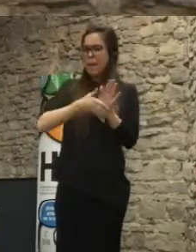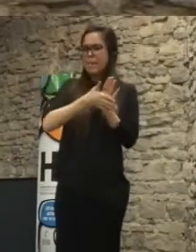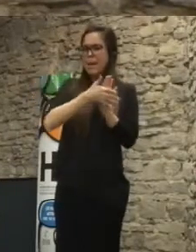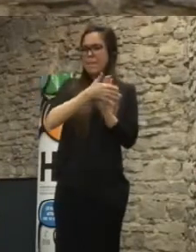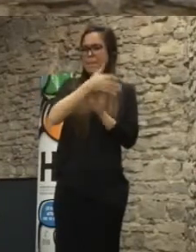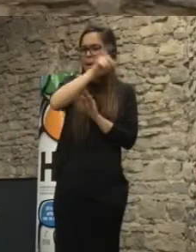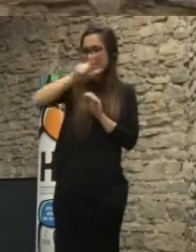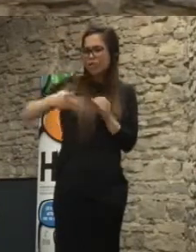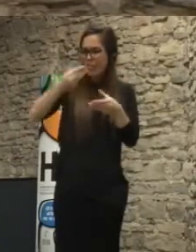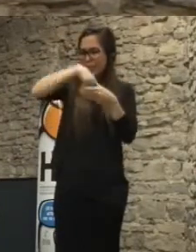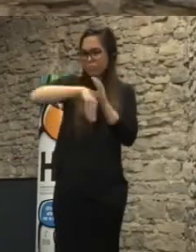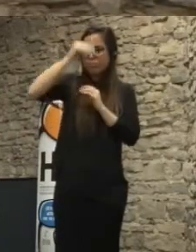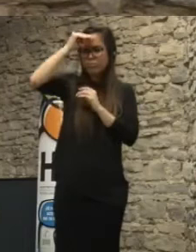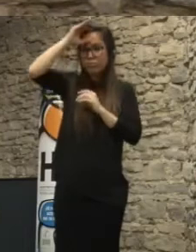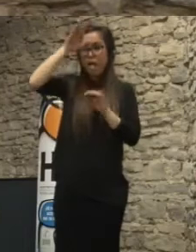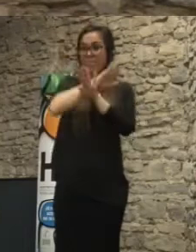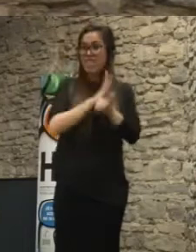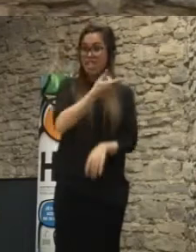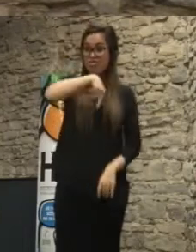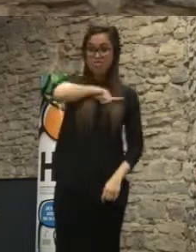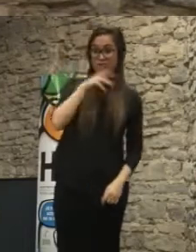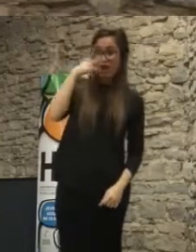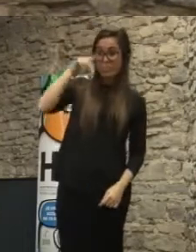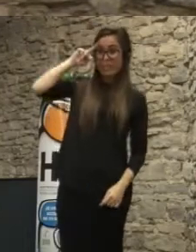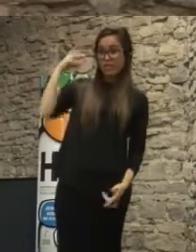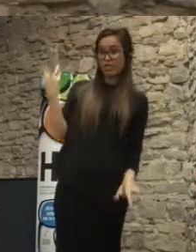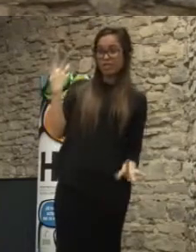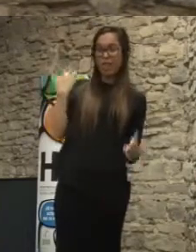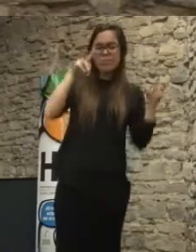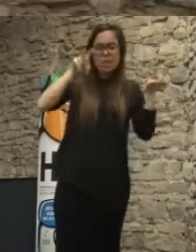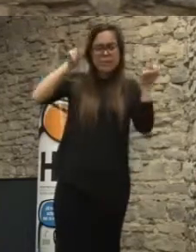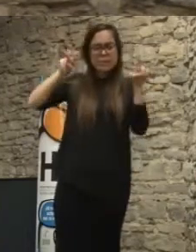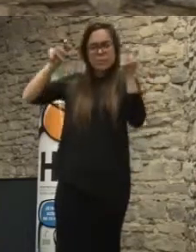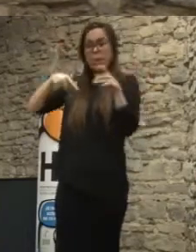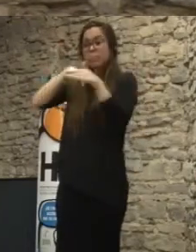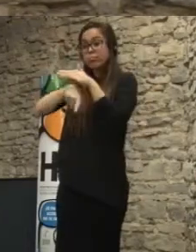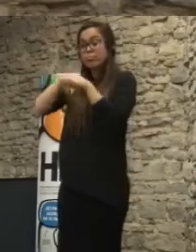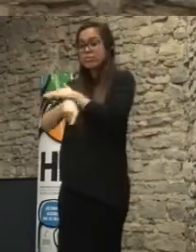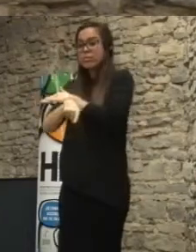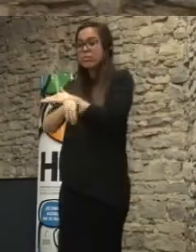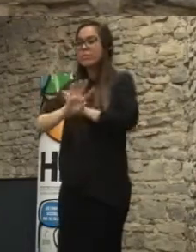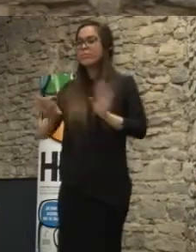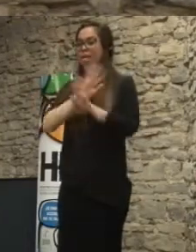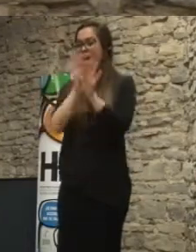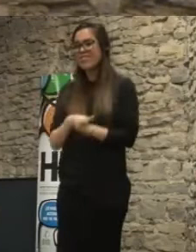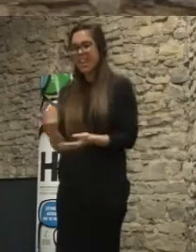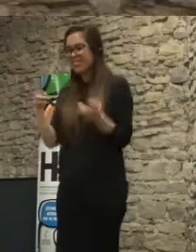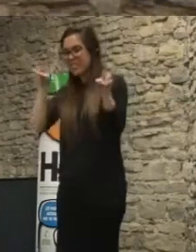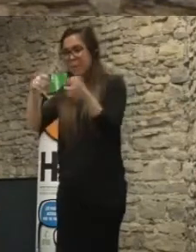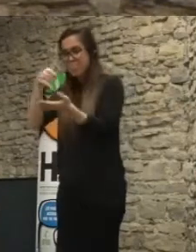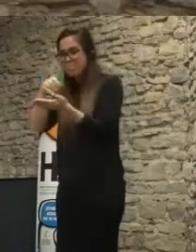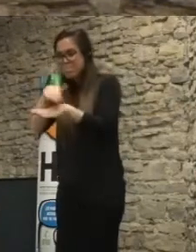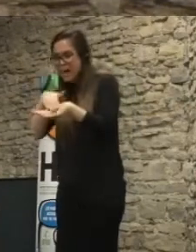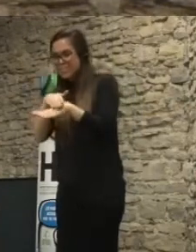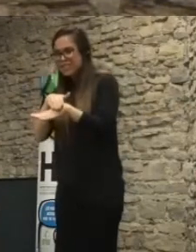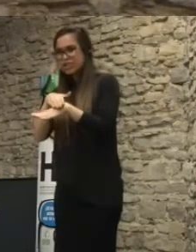nos acabamos convirtiendo en expertos de lo instrumental, siendo débiles en lo esencial.